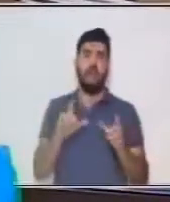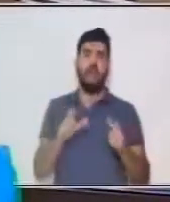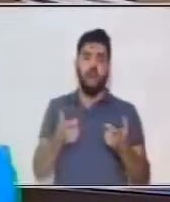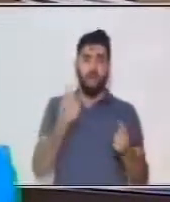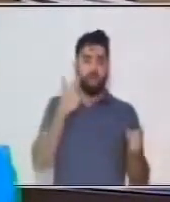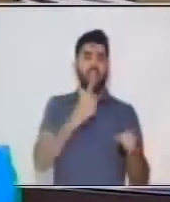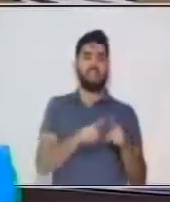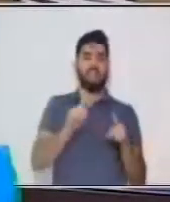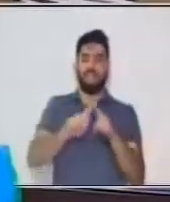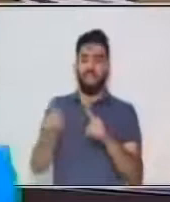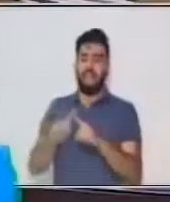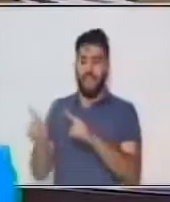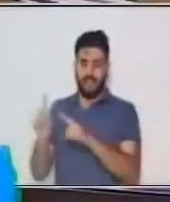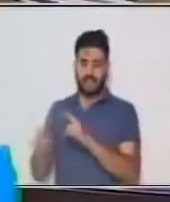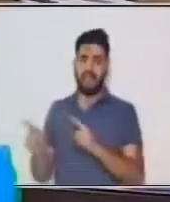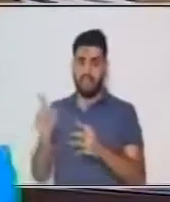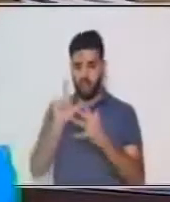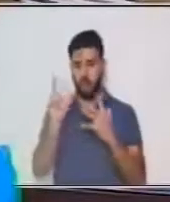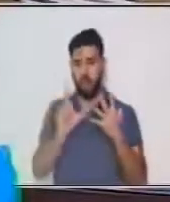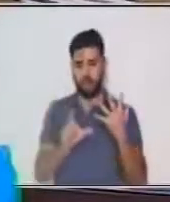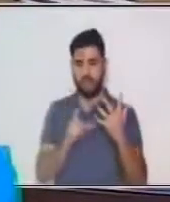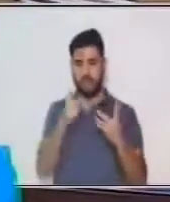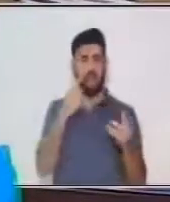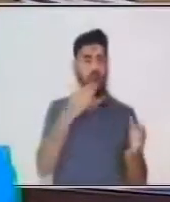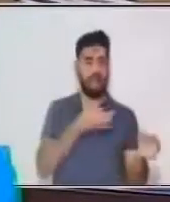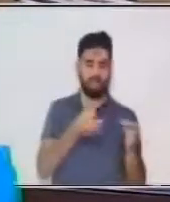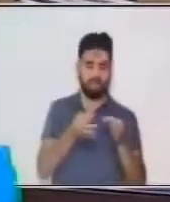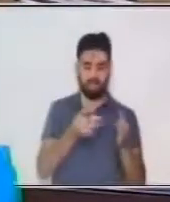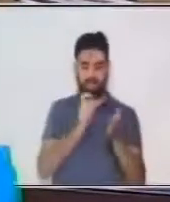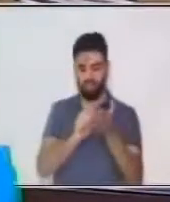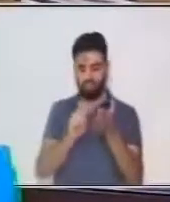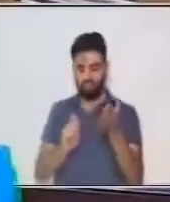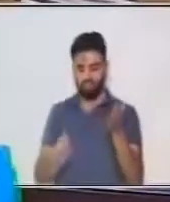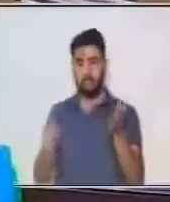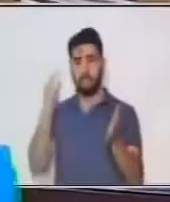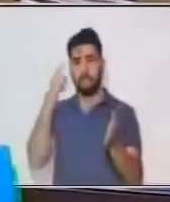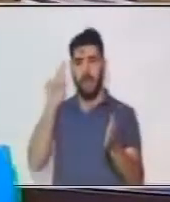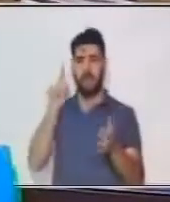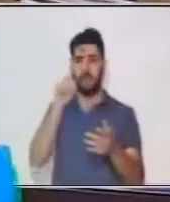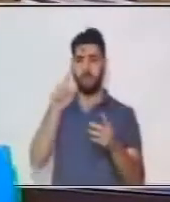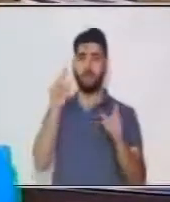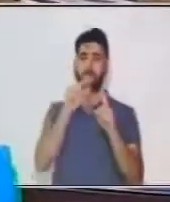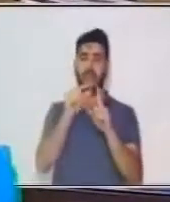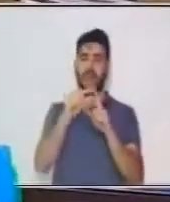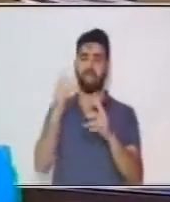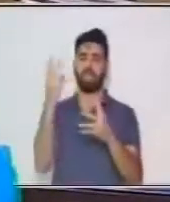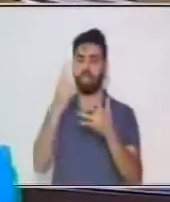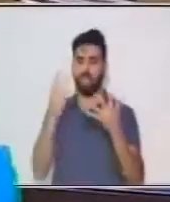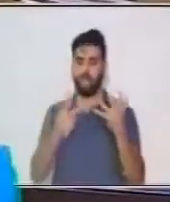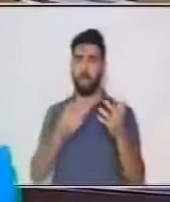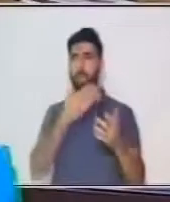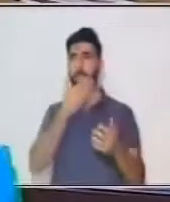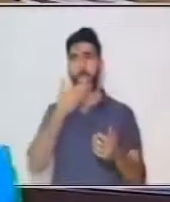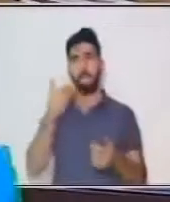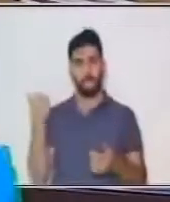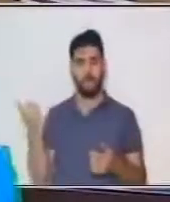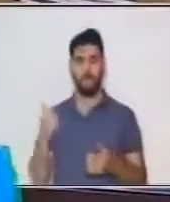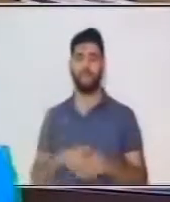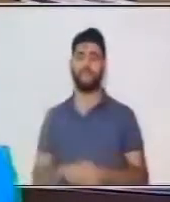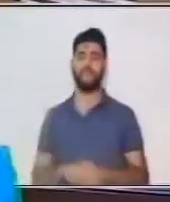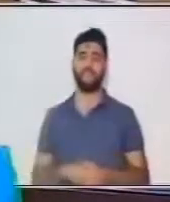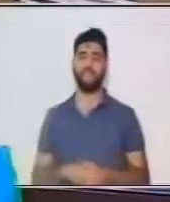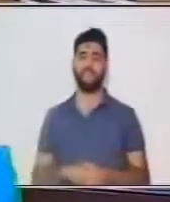objetos e irlos describiendo. ¿Para qué? Para que tú amplíes tu vocabulario y conozcas más palabras que te puedan crear imágenes